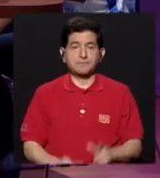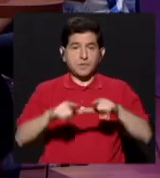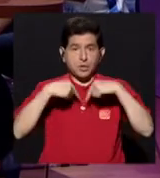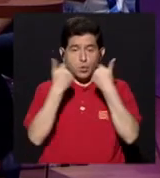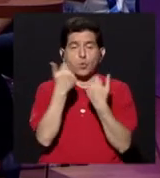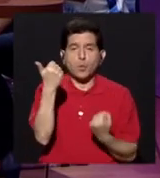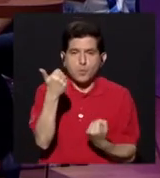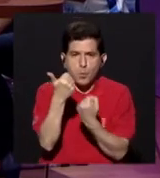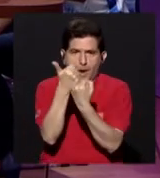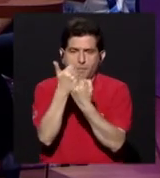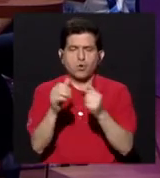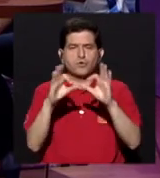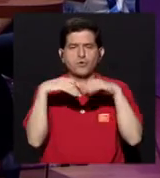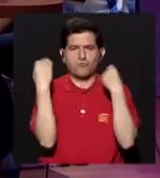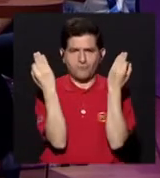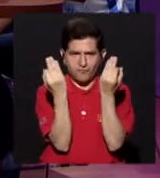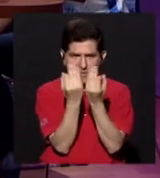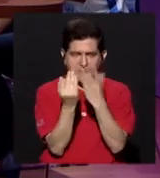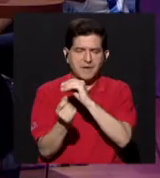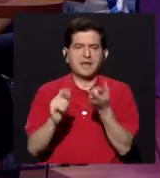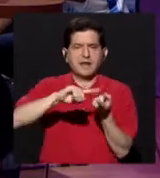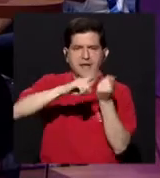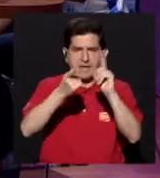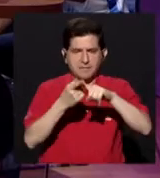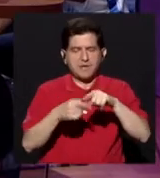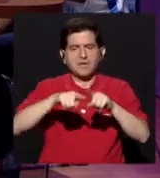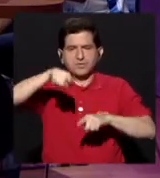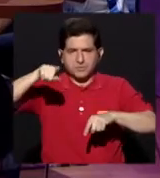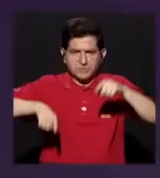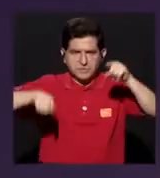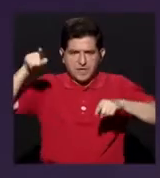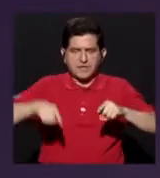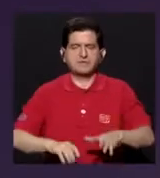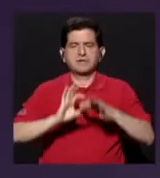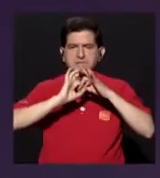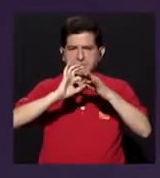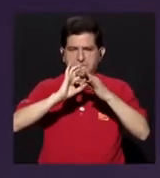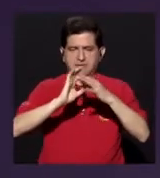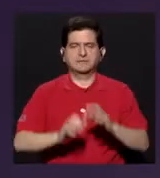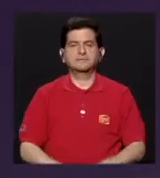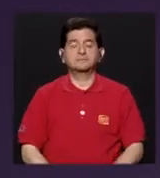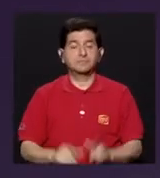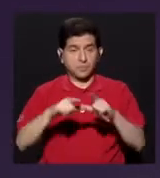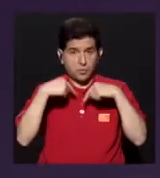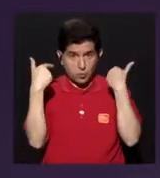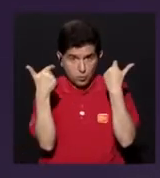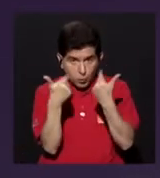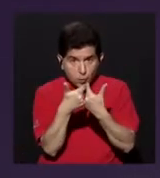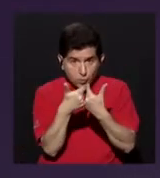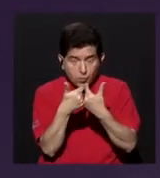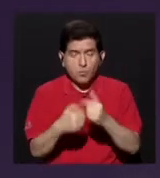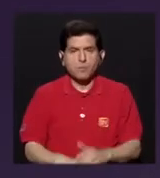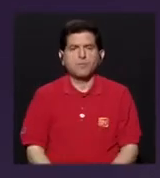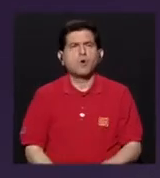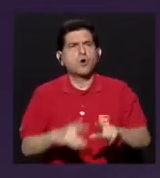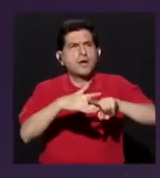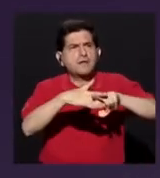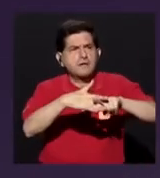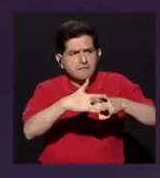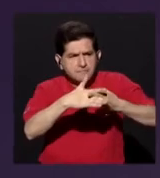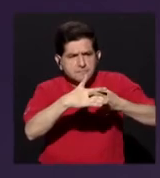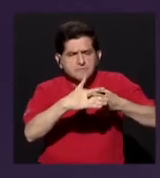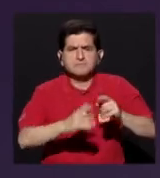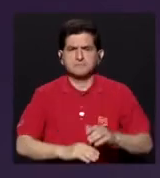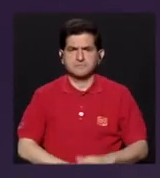Grupo de Apoyo para Familiares y Amistades de la Diversidad Sexual. Es un grupo que se tuvo sus inicios